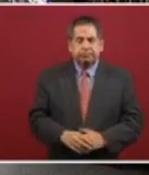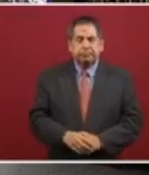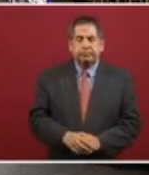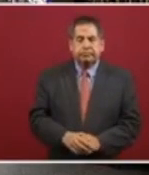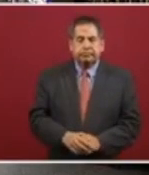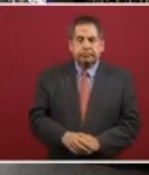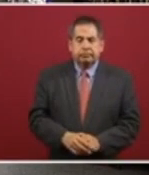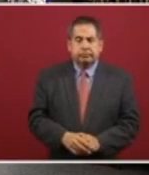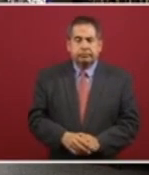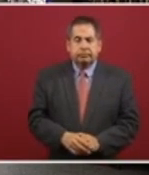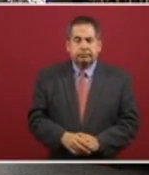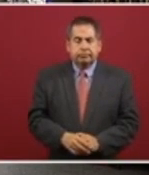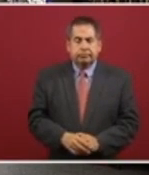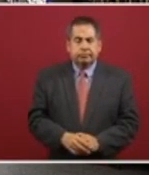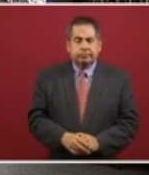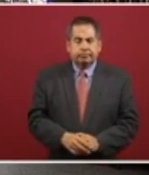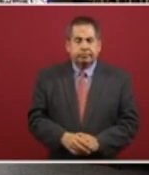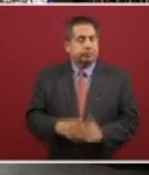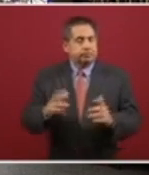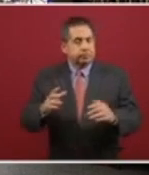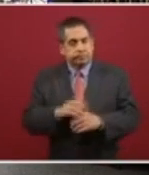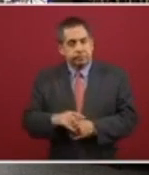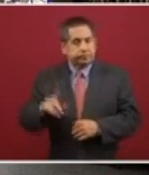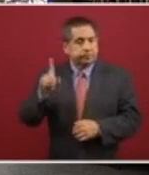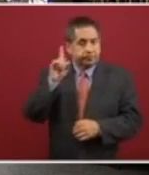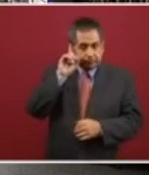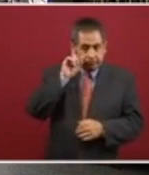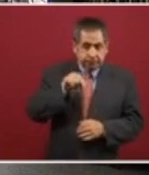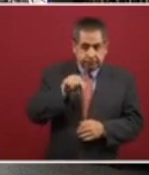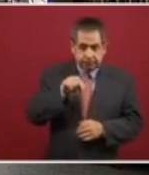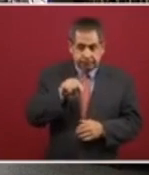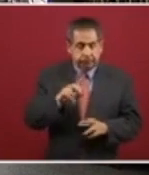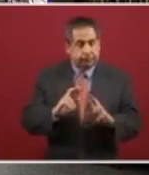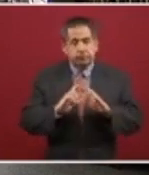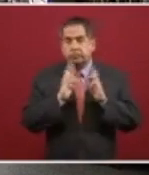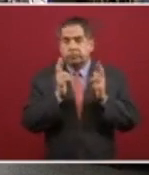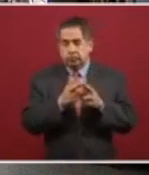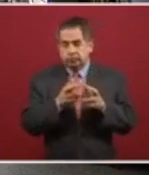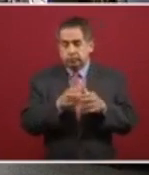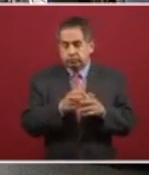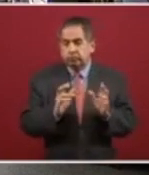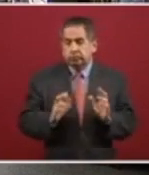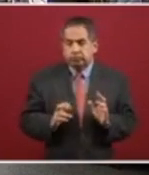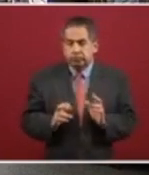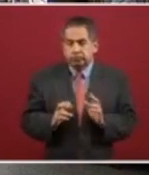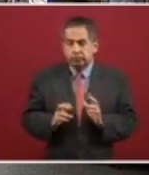Trump? Es que mañana es una reunión de